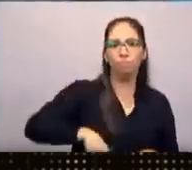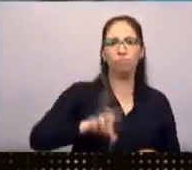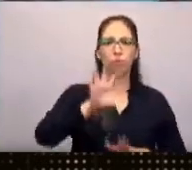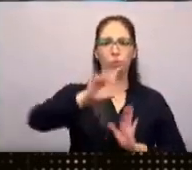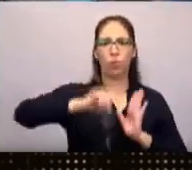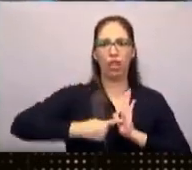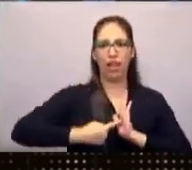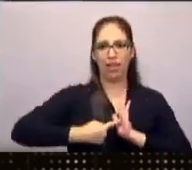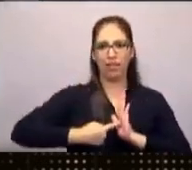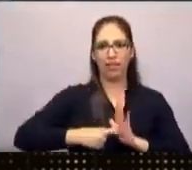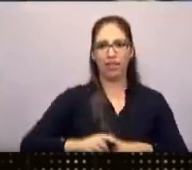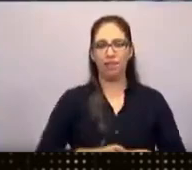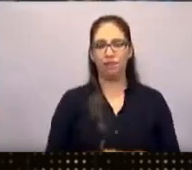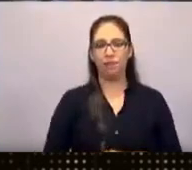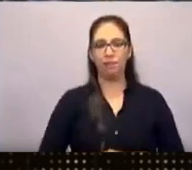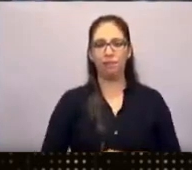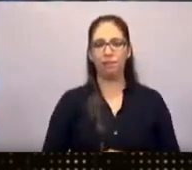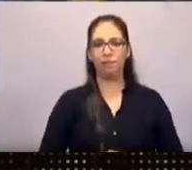Buenos